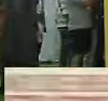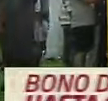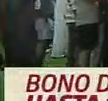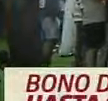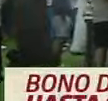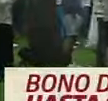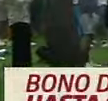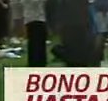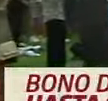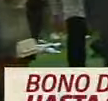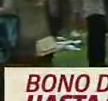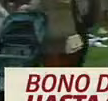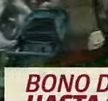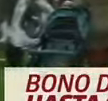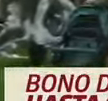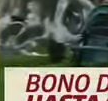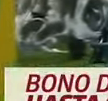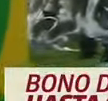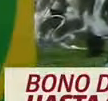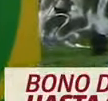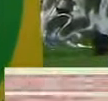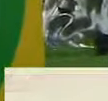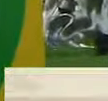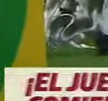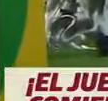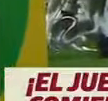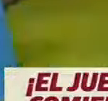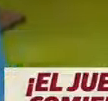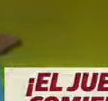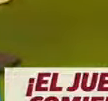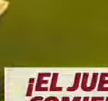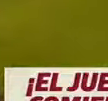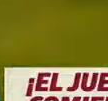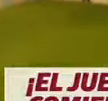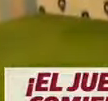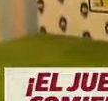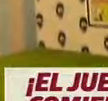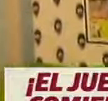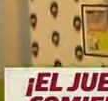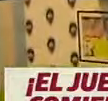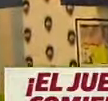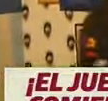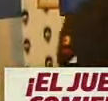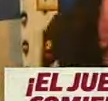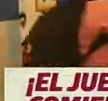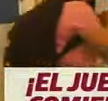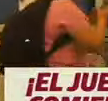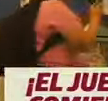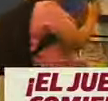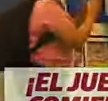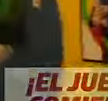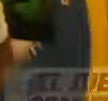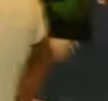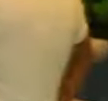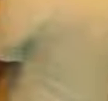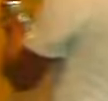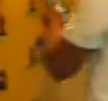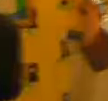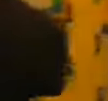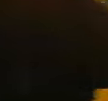nacimiento, tal vez el mejor jugador de la historia de las Copas del Mundo. Acá la gente hace fila para tomarse una foto con la